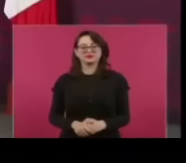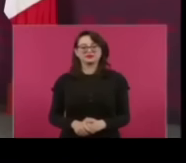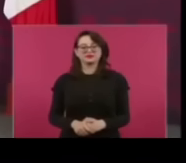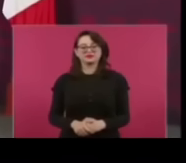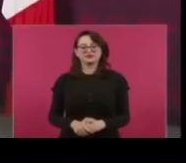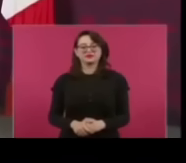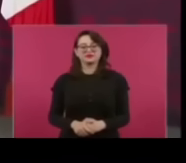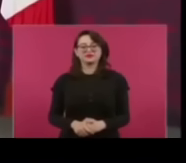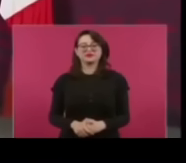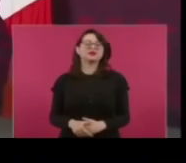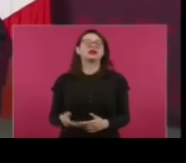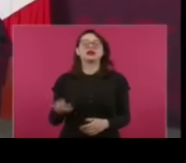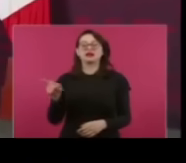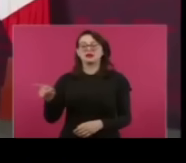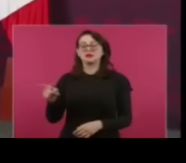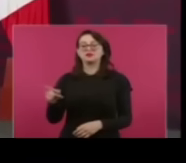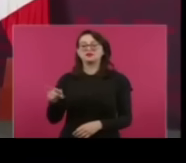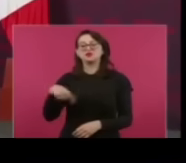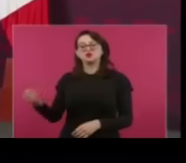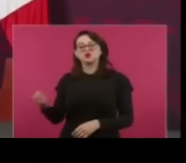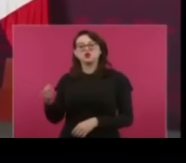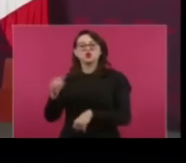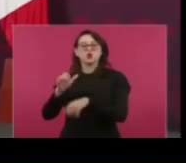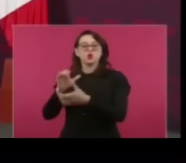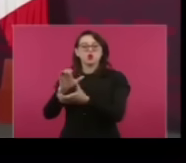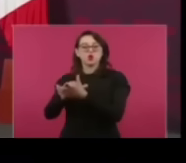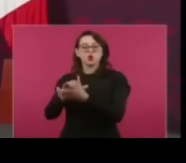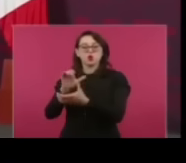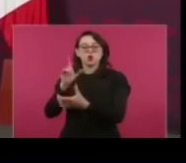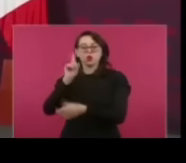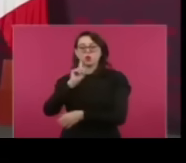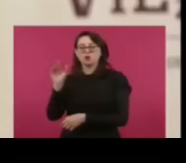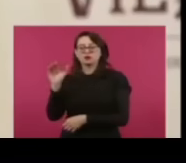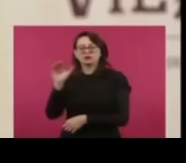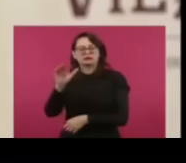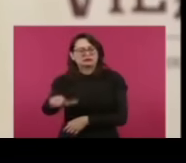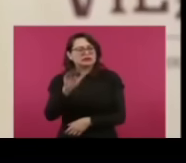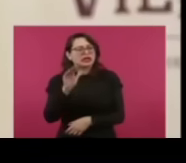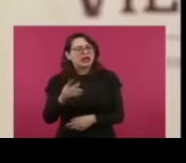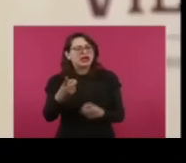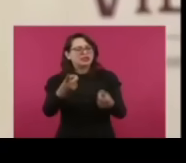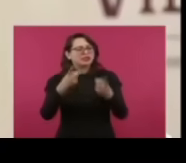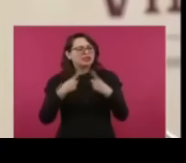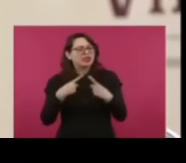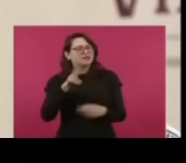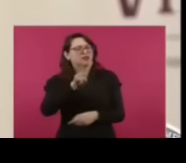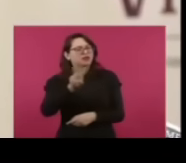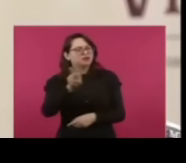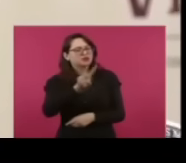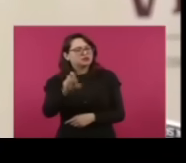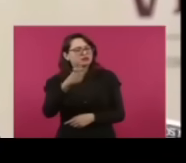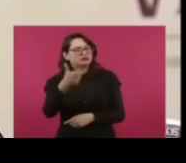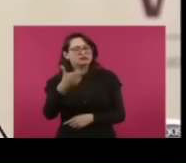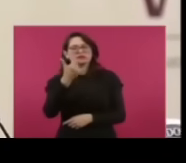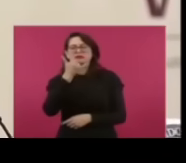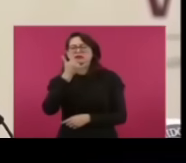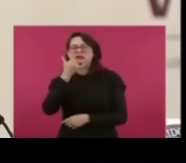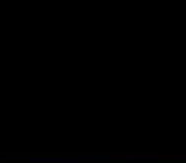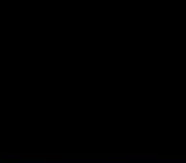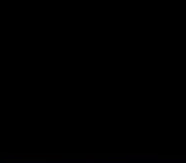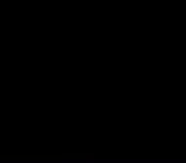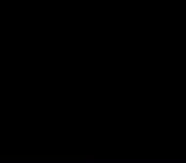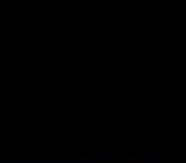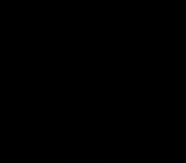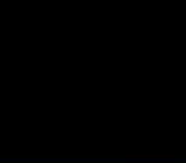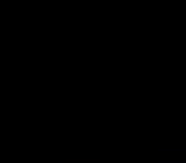vida. Y no estoy exagerando. Qué poca empatía del presidente con el dolor de los padres, dice la señora. Y